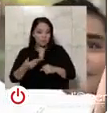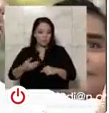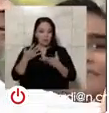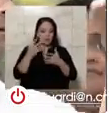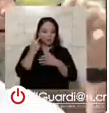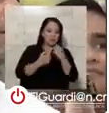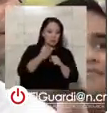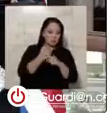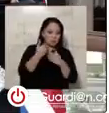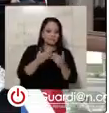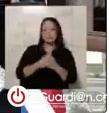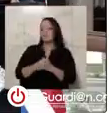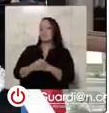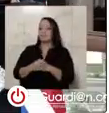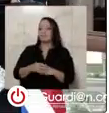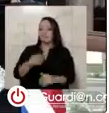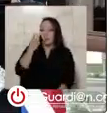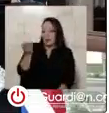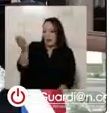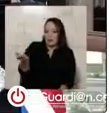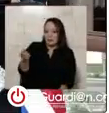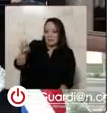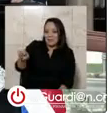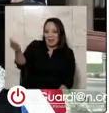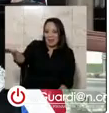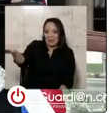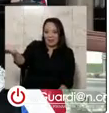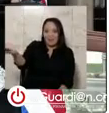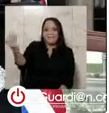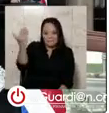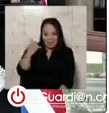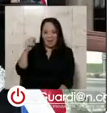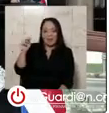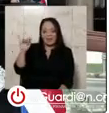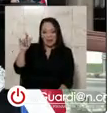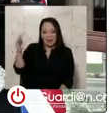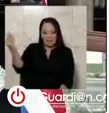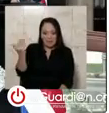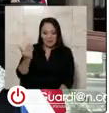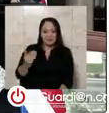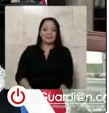más o menos. Ella está sentada ahí, véanla. Venga, doña Natalia, asómese.